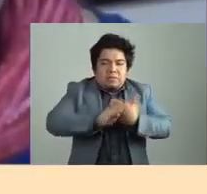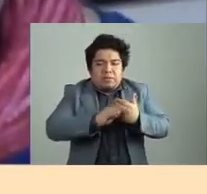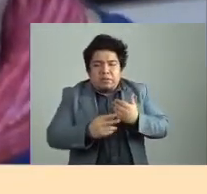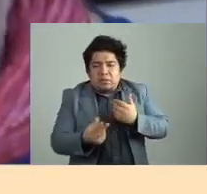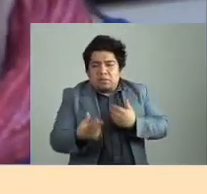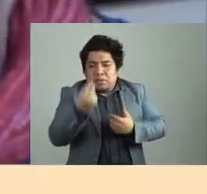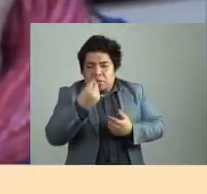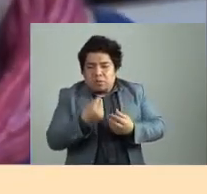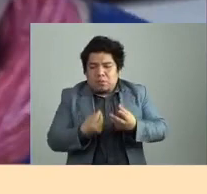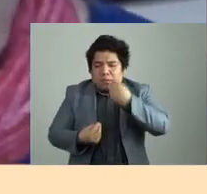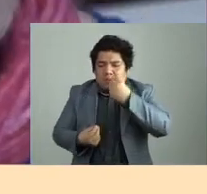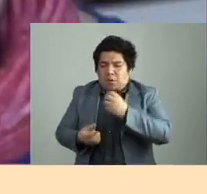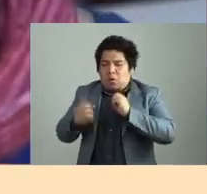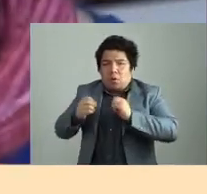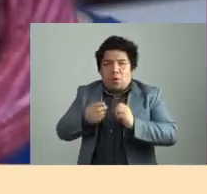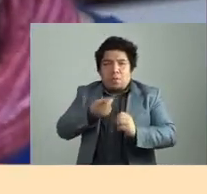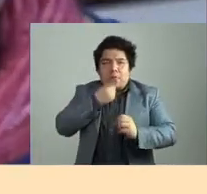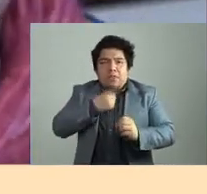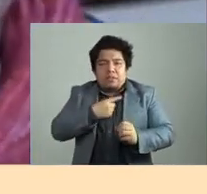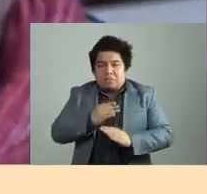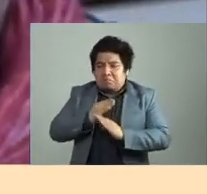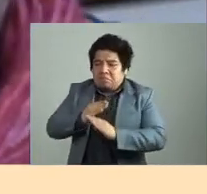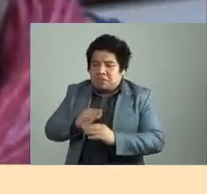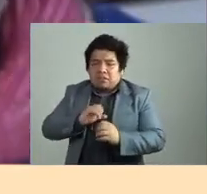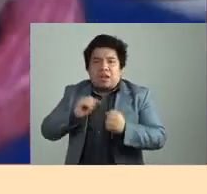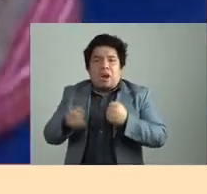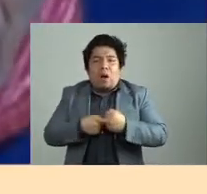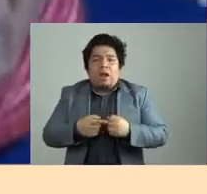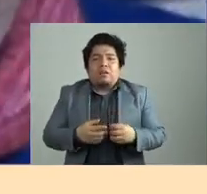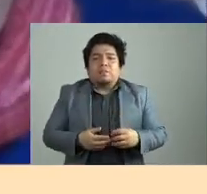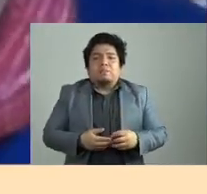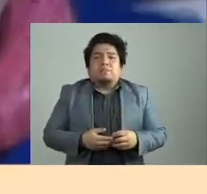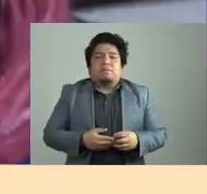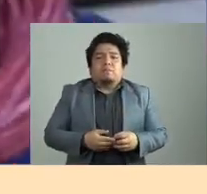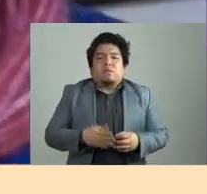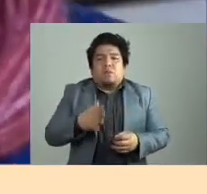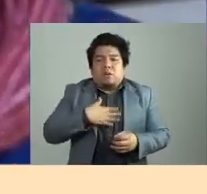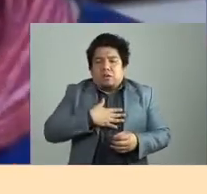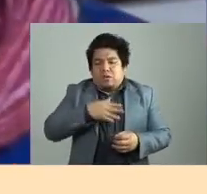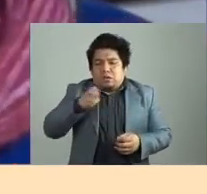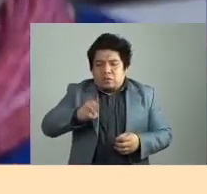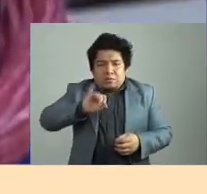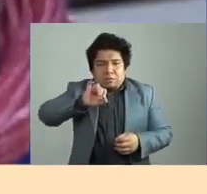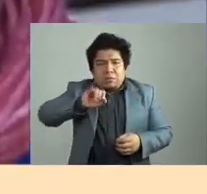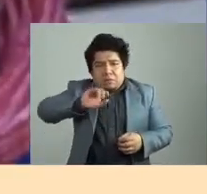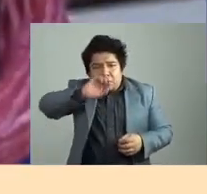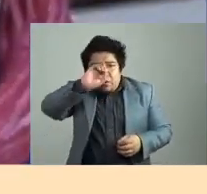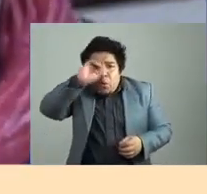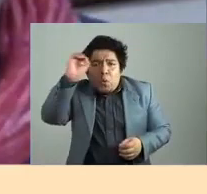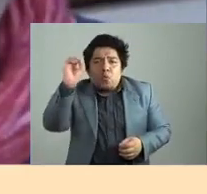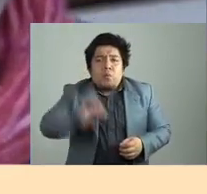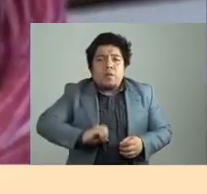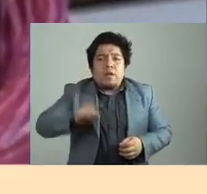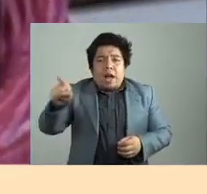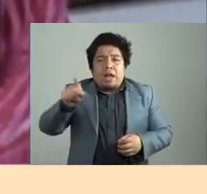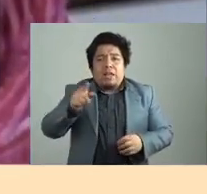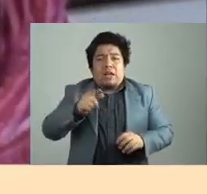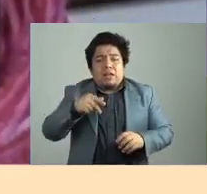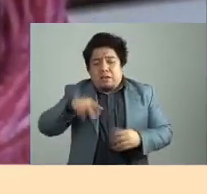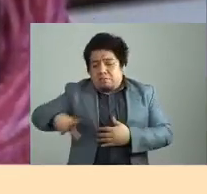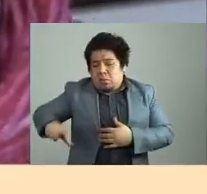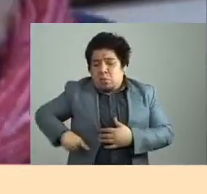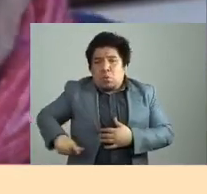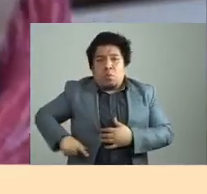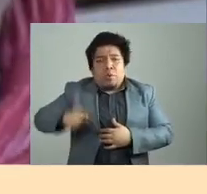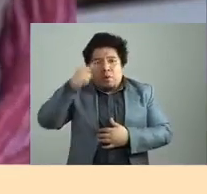pagado se ha rechazado se obliga al estado a poner más recursos de todo tipo